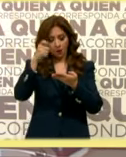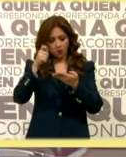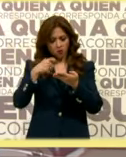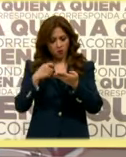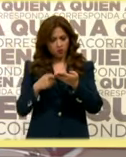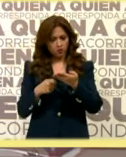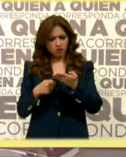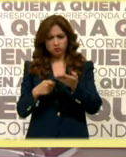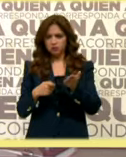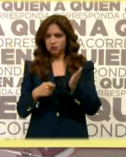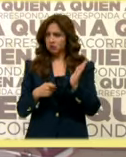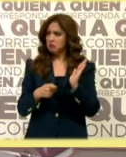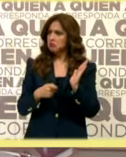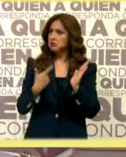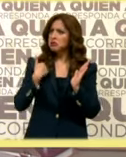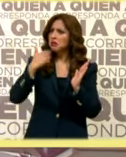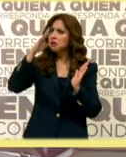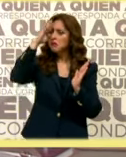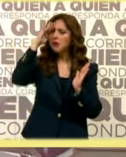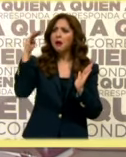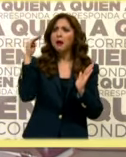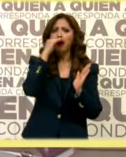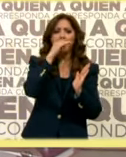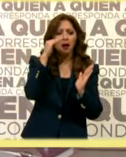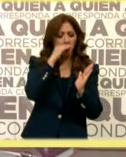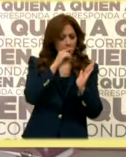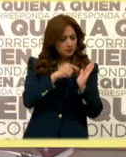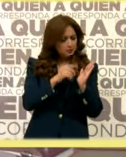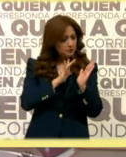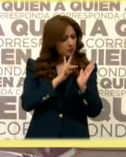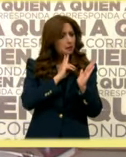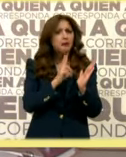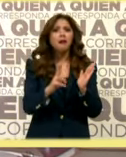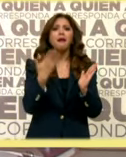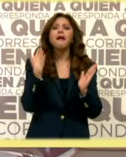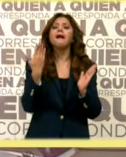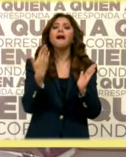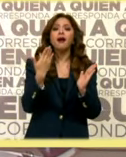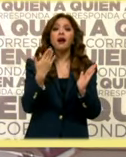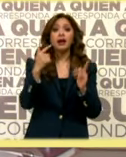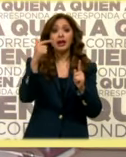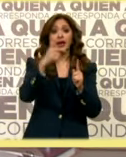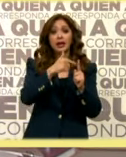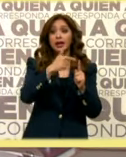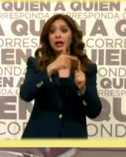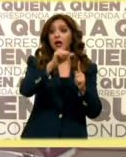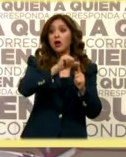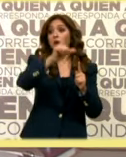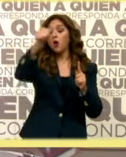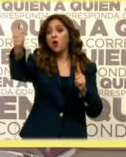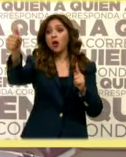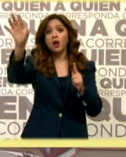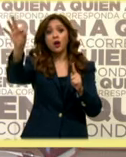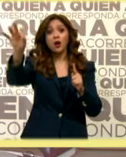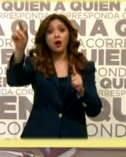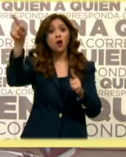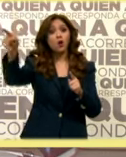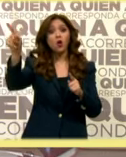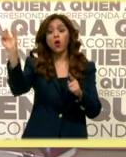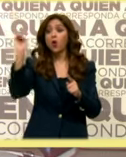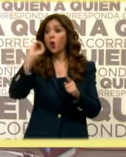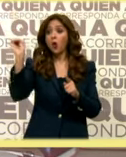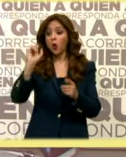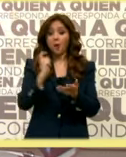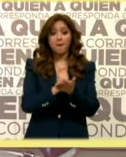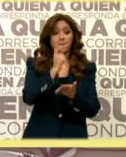pues fue gratis, qué padre ya las respuestas, ¿no? Y entró este mismo personaje y le gritó a otro que estaba ahí. Él no pagó. Me